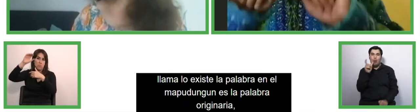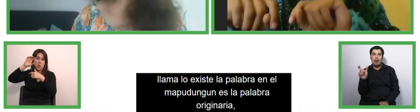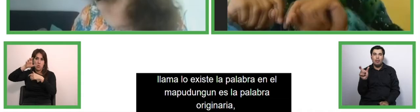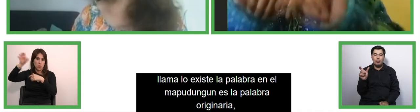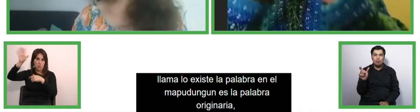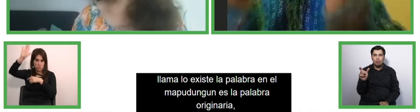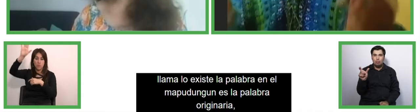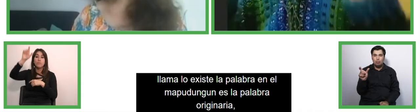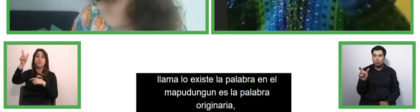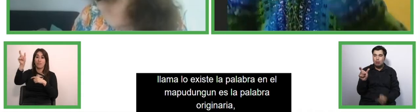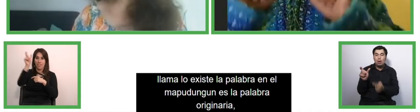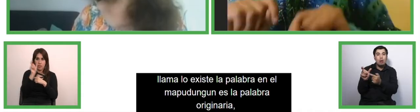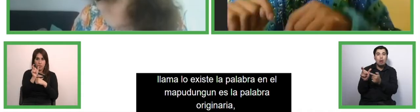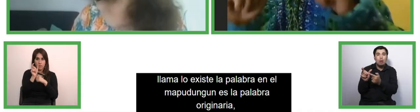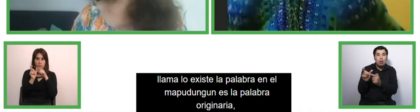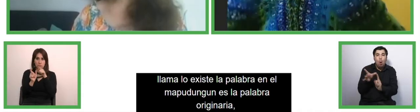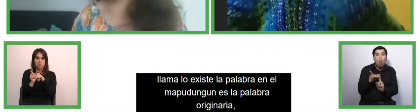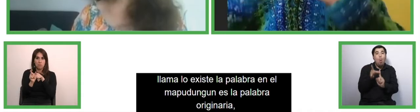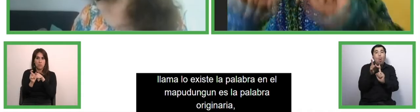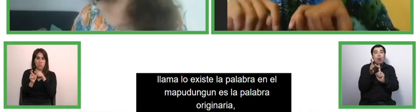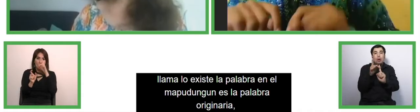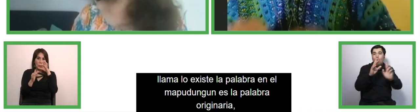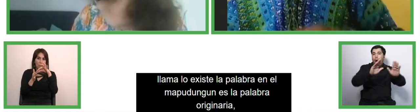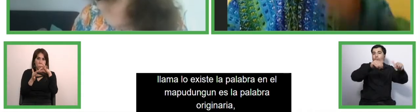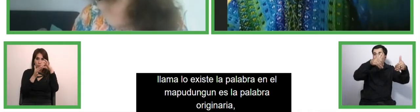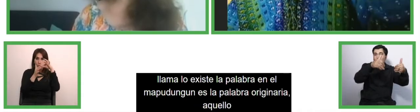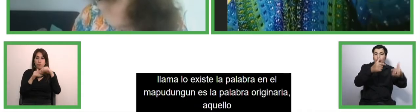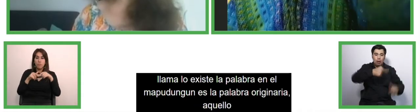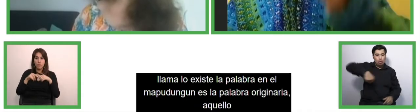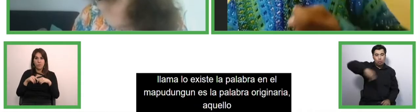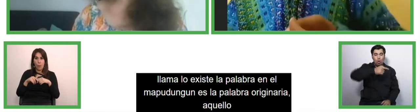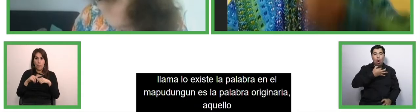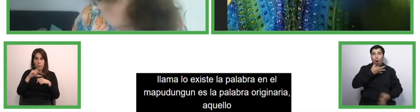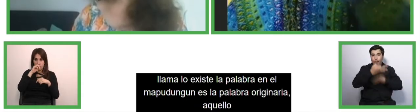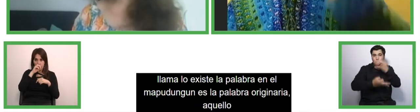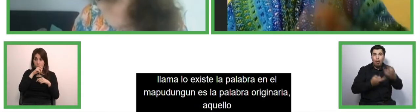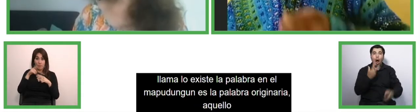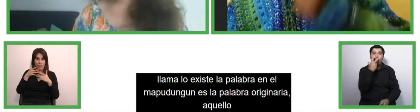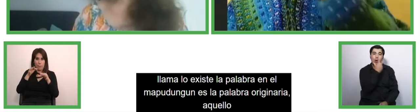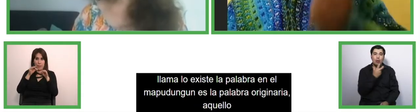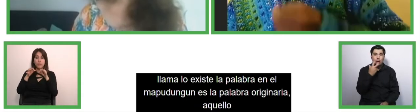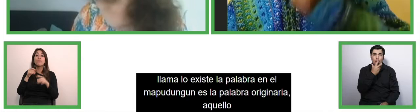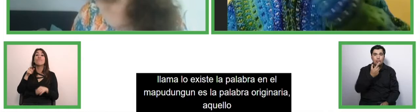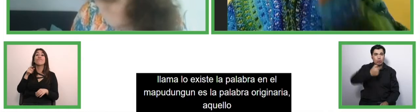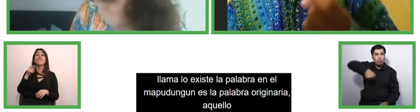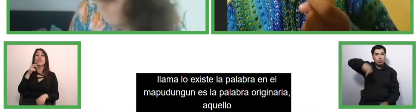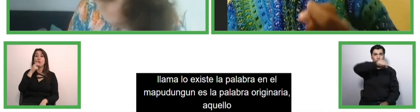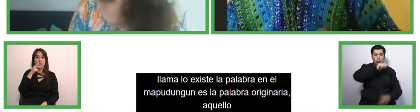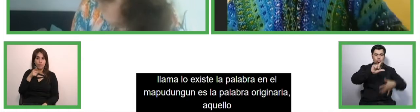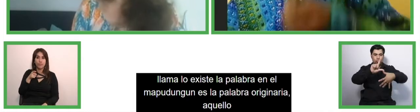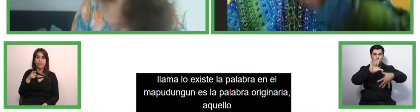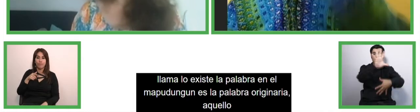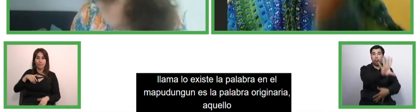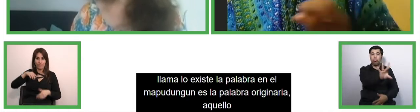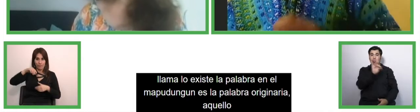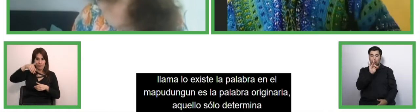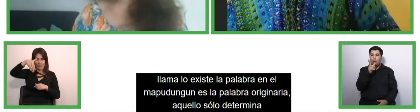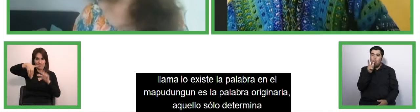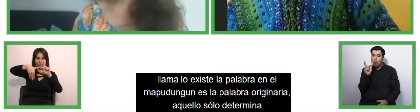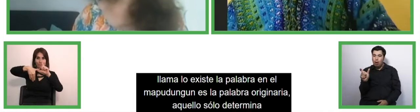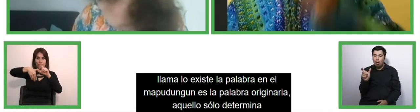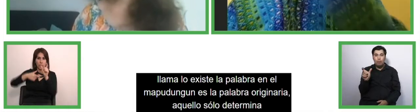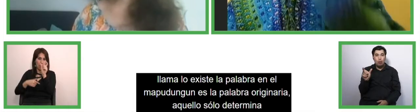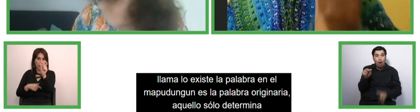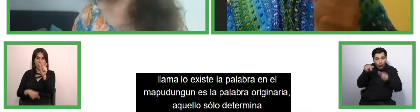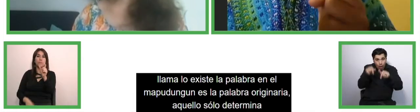solamente lo determina por la occidentalización de cómo nosotros hablamos. Pero si lo tomáramos desde la cosmovisión latinoamericana indígena, no existiría